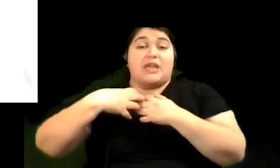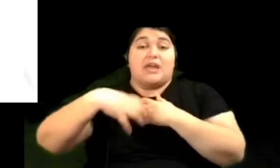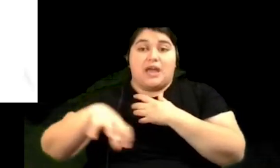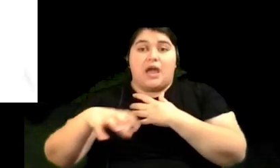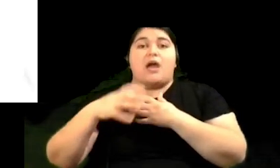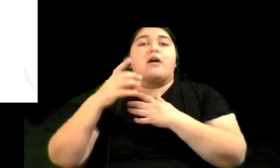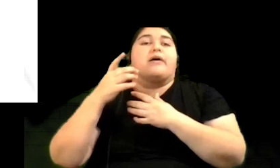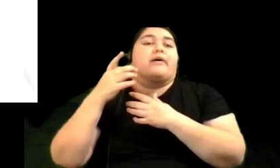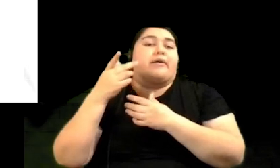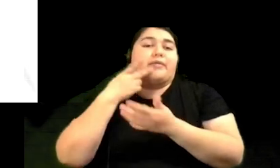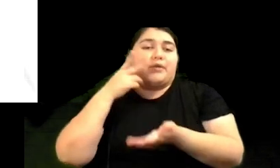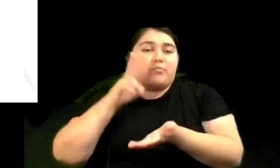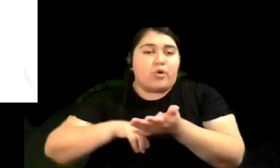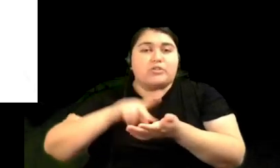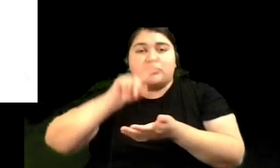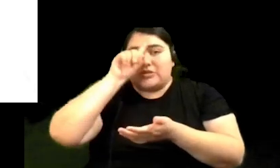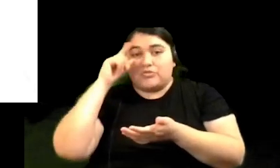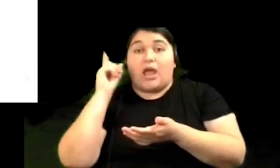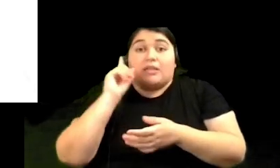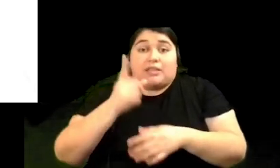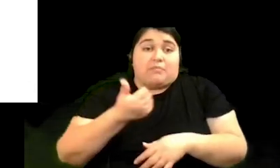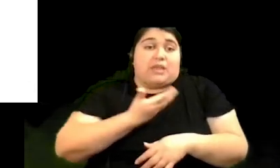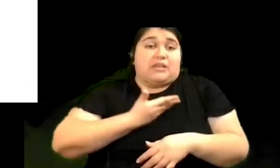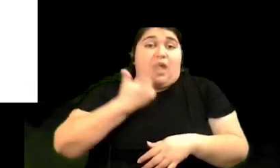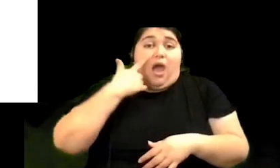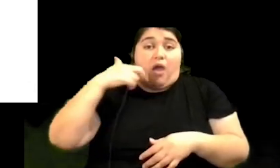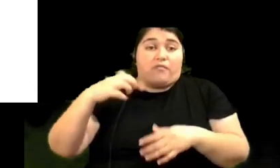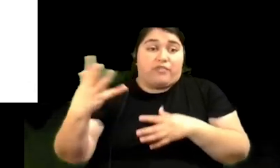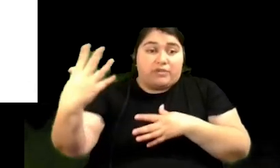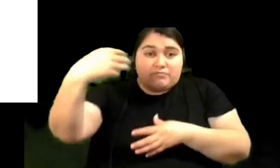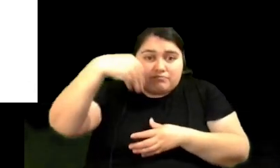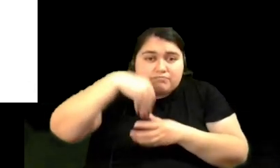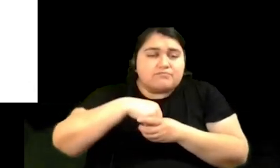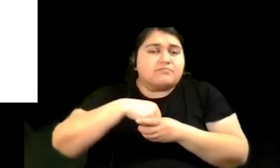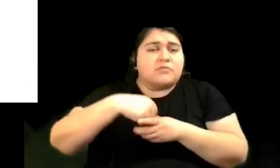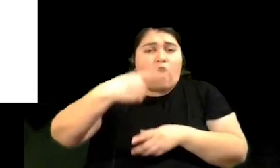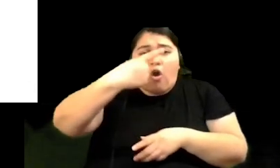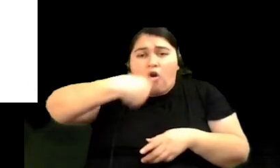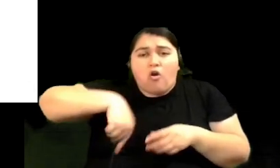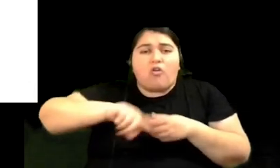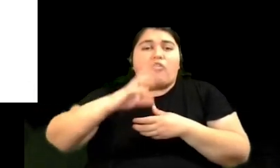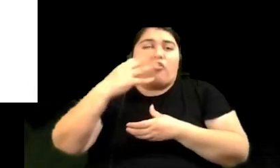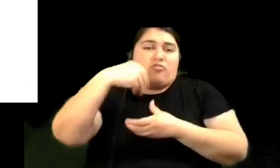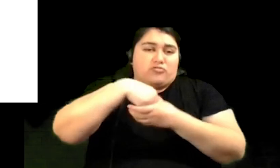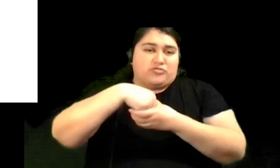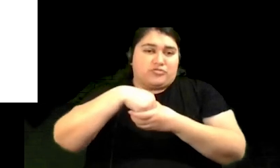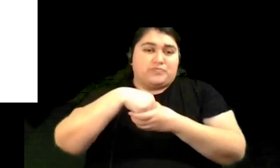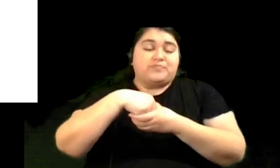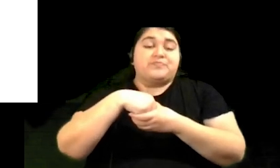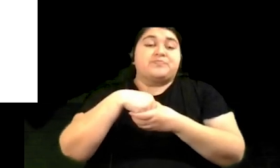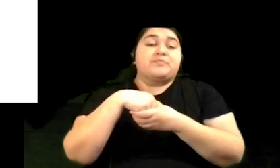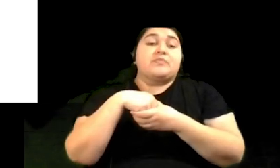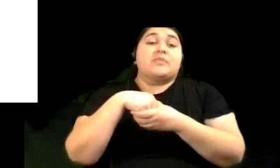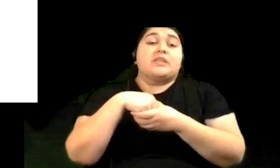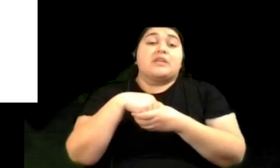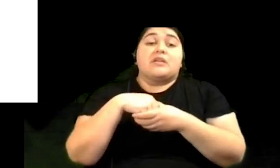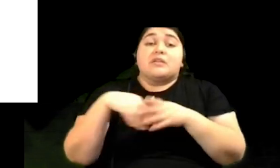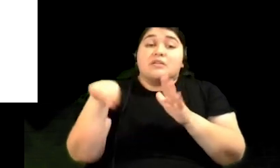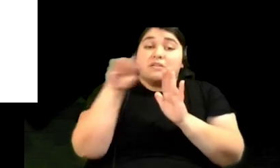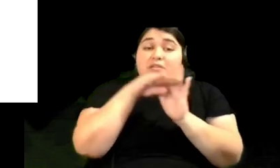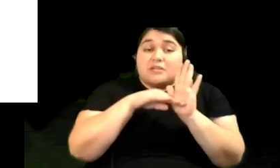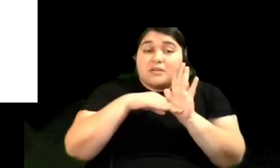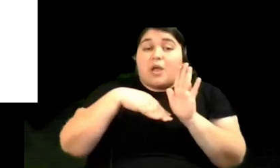Dirección Nacional de Impuestos y la FIP también, obviamente, en lo que hace a la aplicación. Y el marco fiscal para